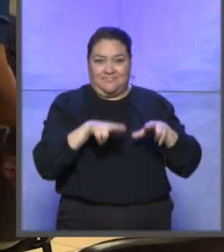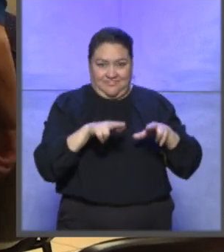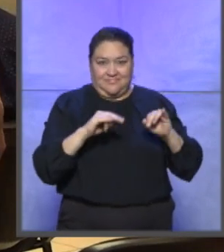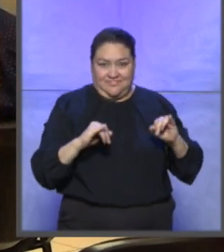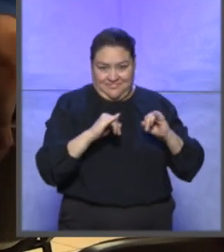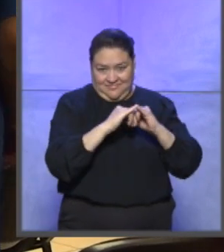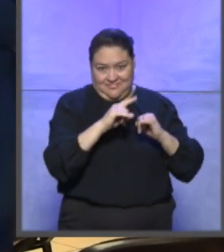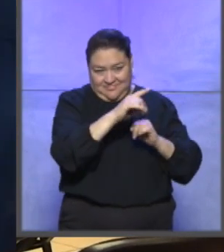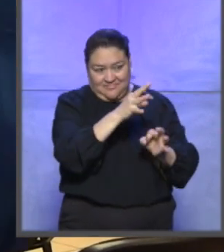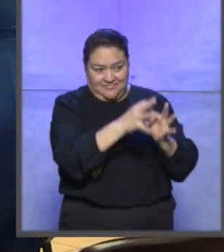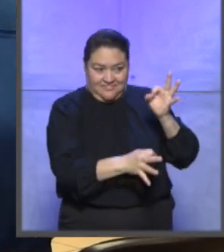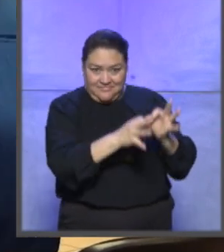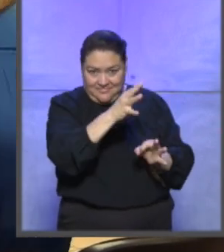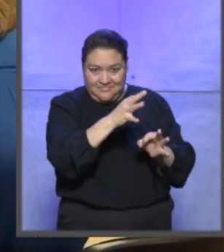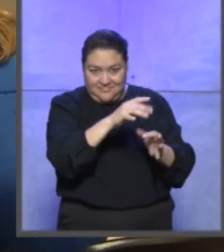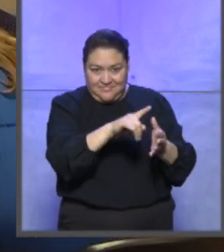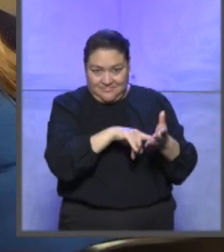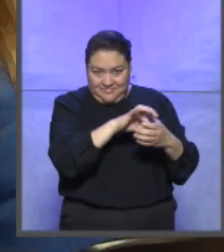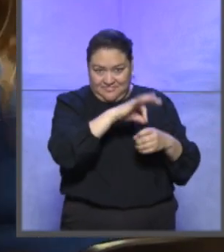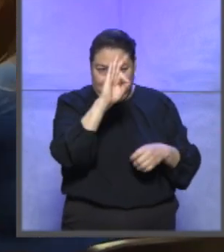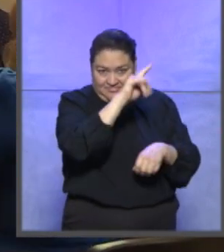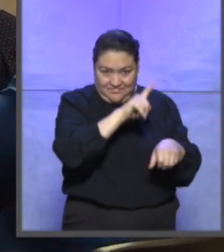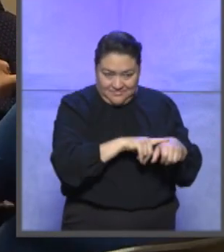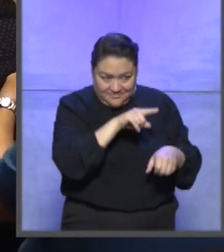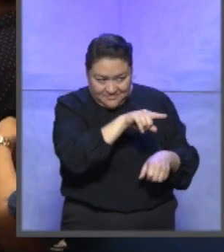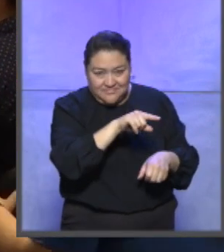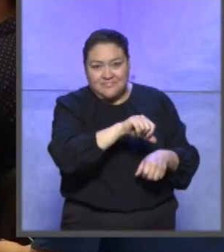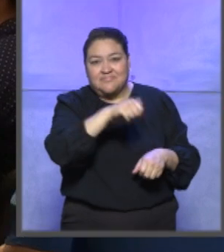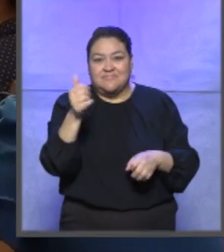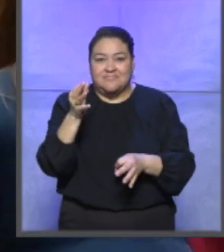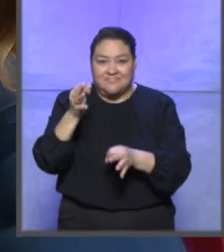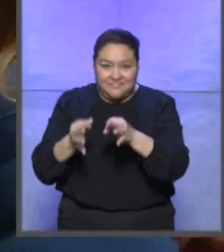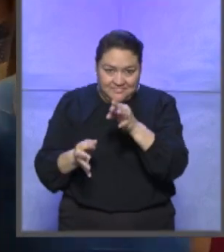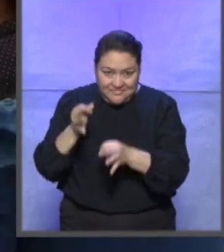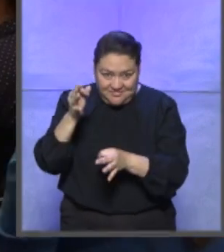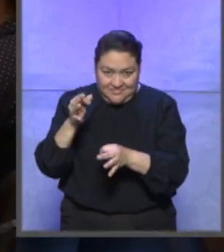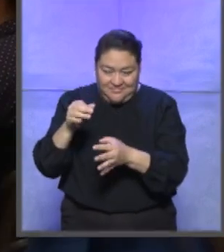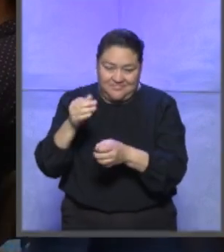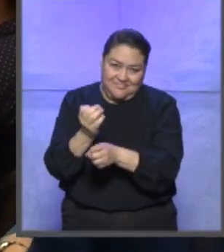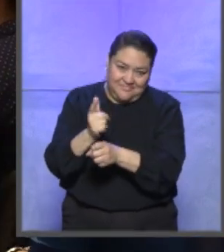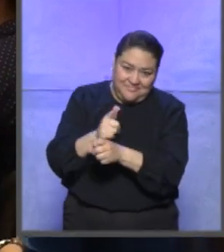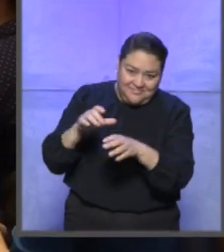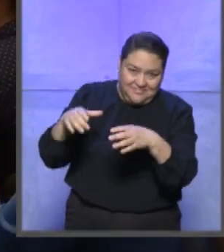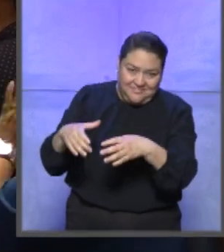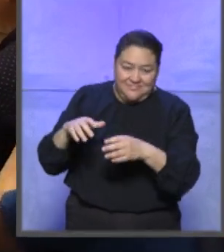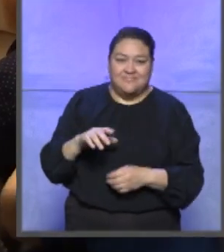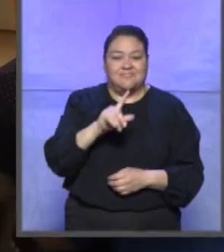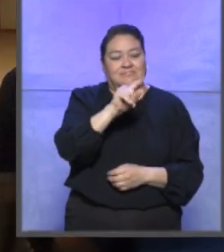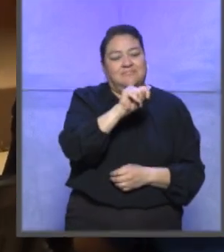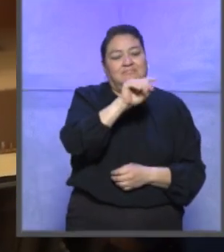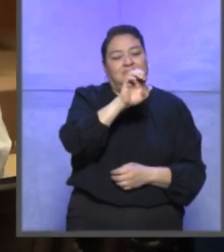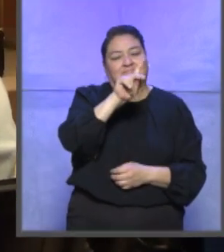representantes del Tribunal Federal Electoral o Tribunal Electoral del